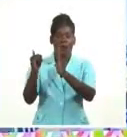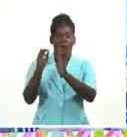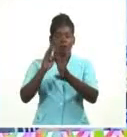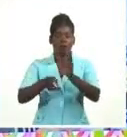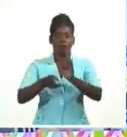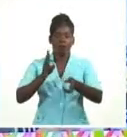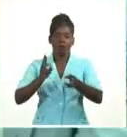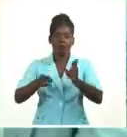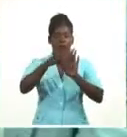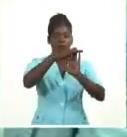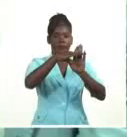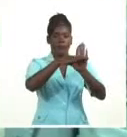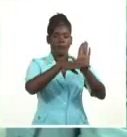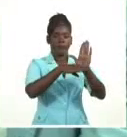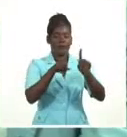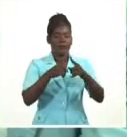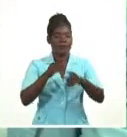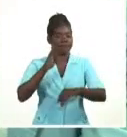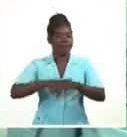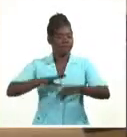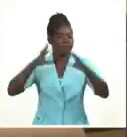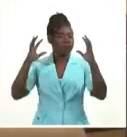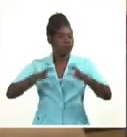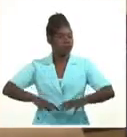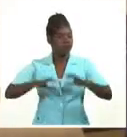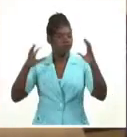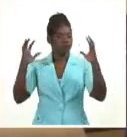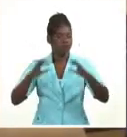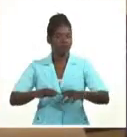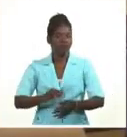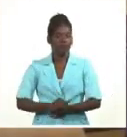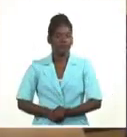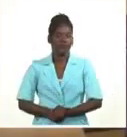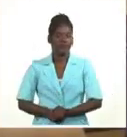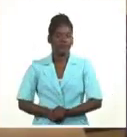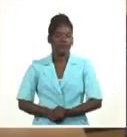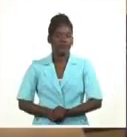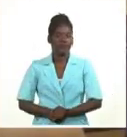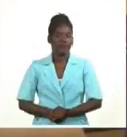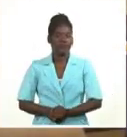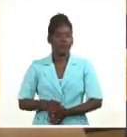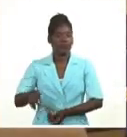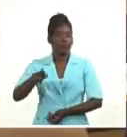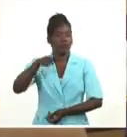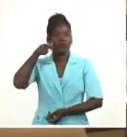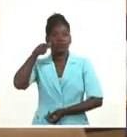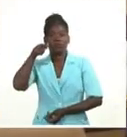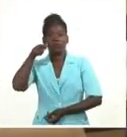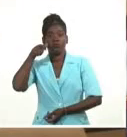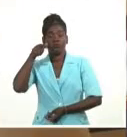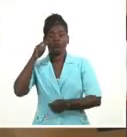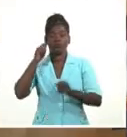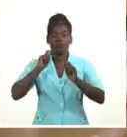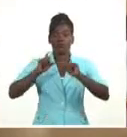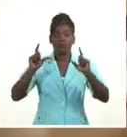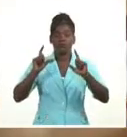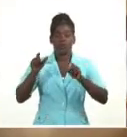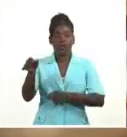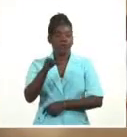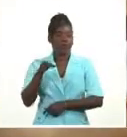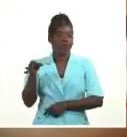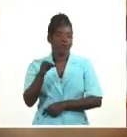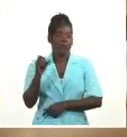implementar ante las intensas lluvias de las últimas horas. Hay que estar alerta en todos los municipios, no